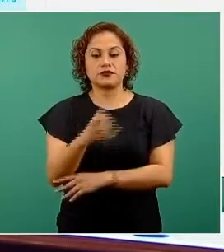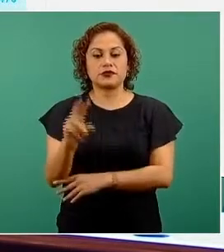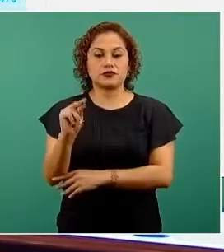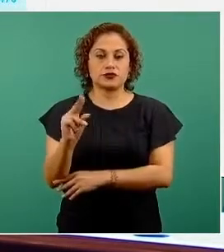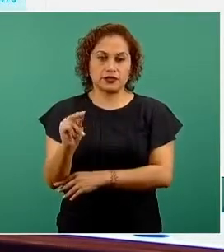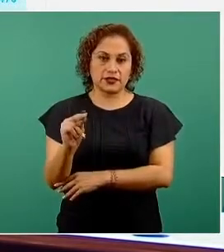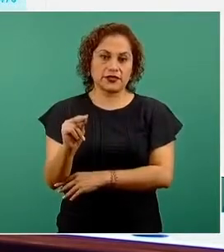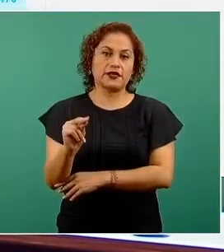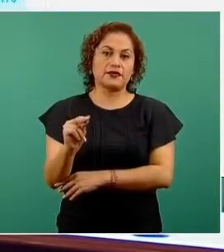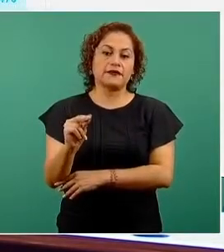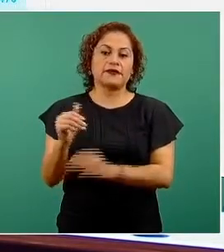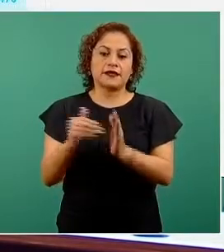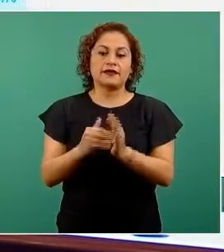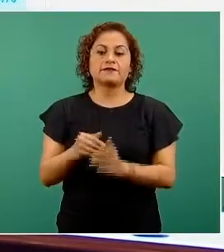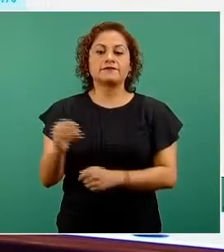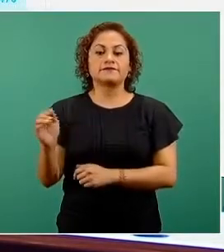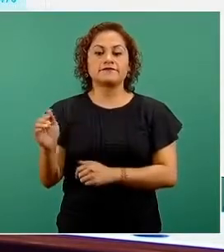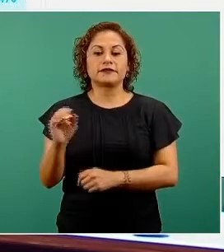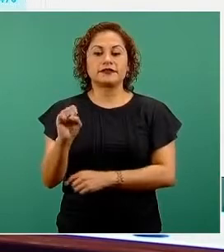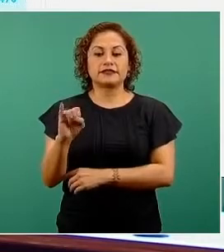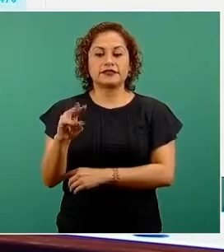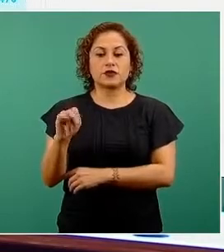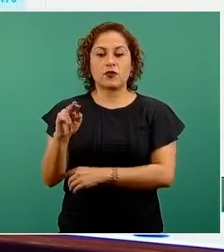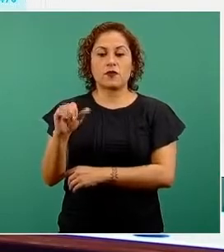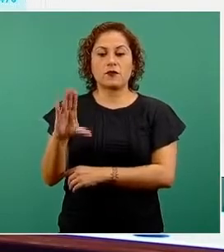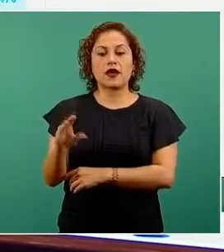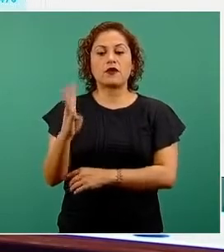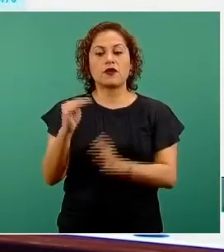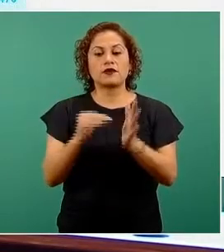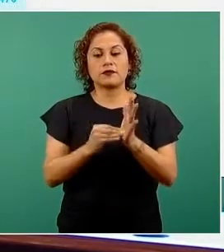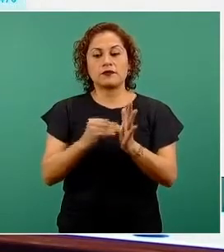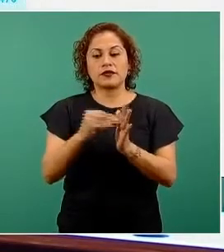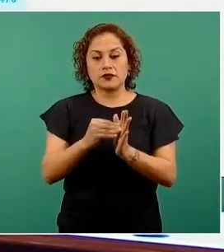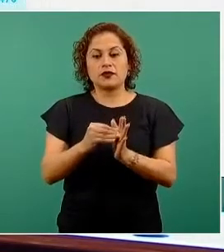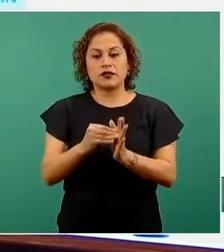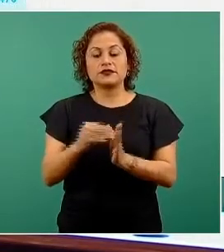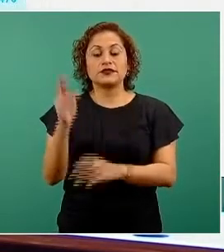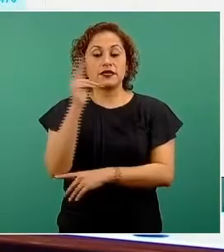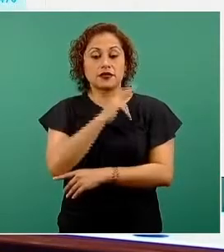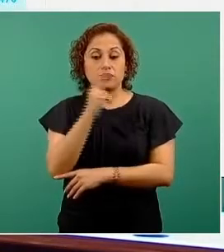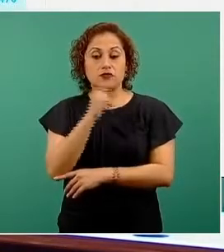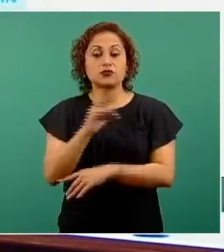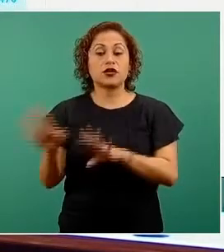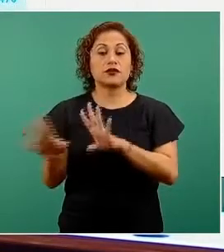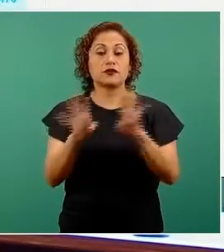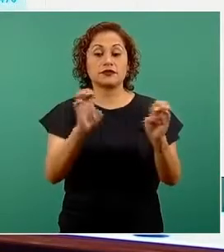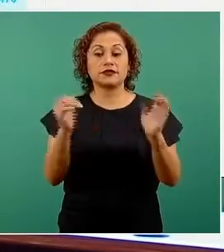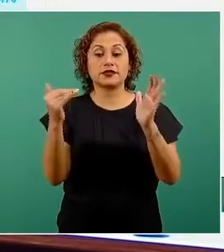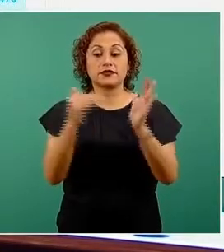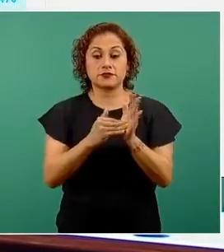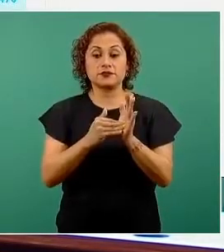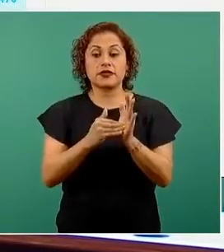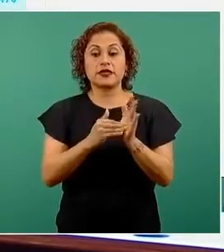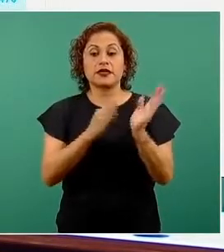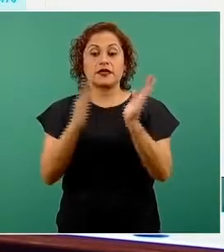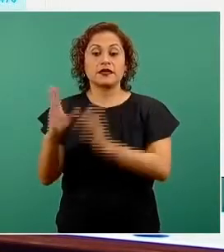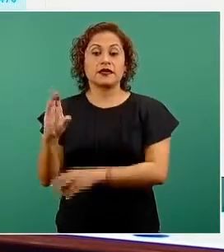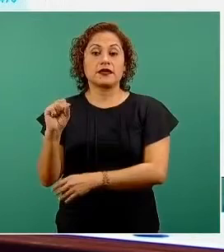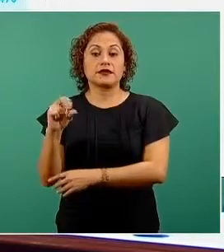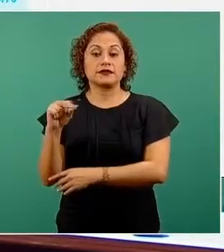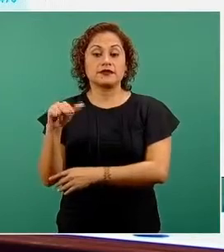2,380,600, la de Sinovac, 4 millones, Sputnik V ya 900,000 y CanSino